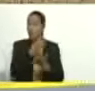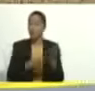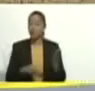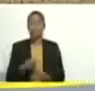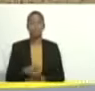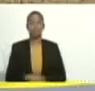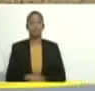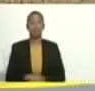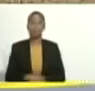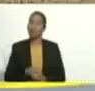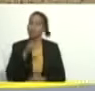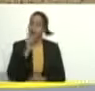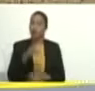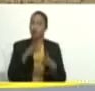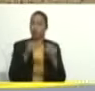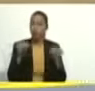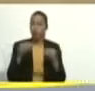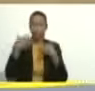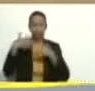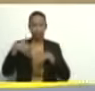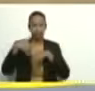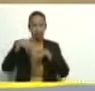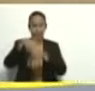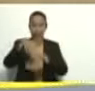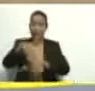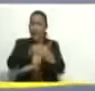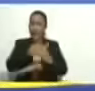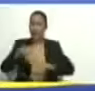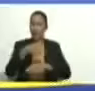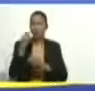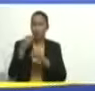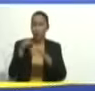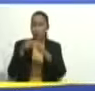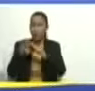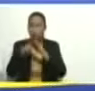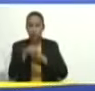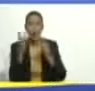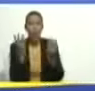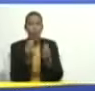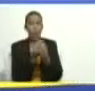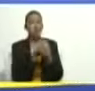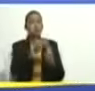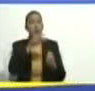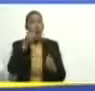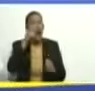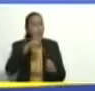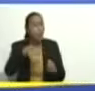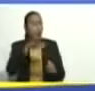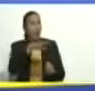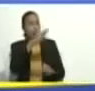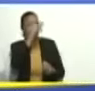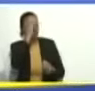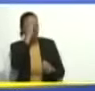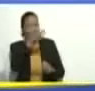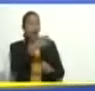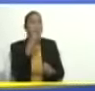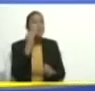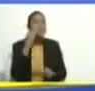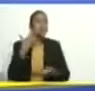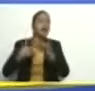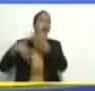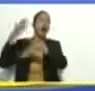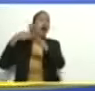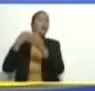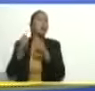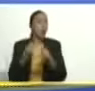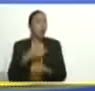Tienen que irse a las calles a aprender junto al pueblo de sus dolores,